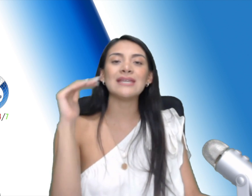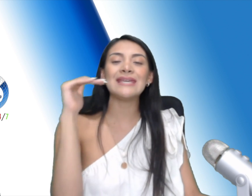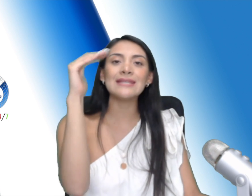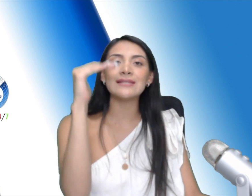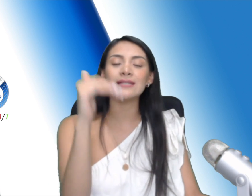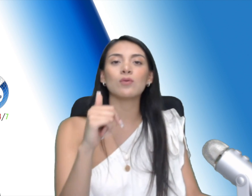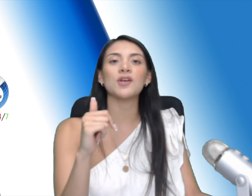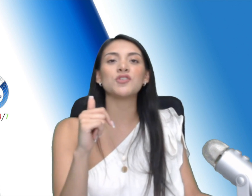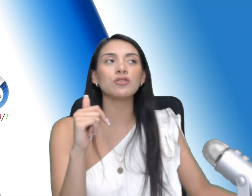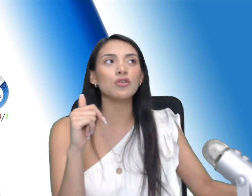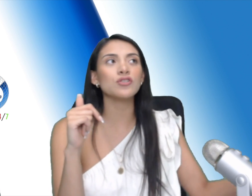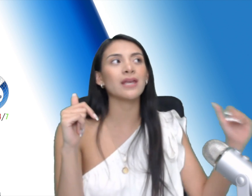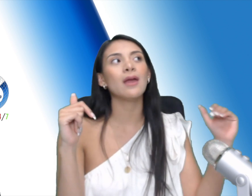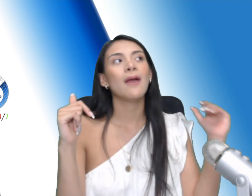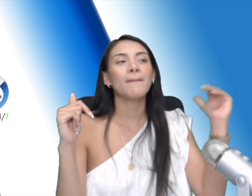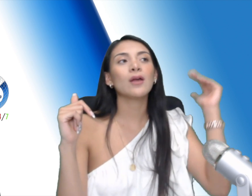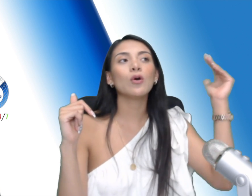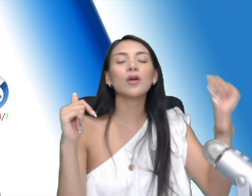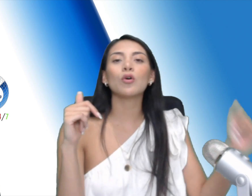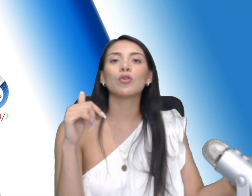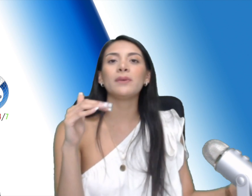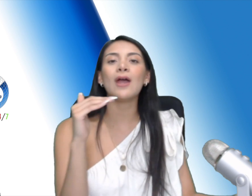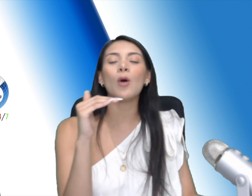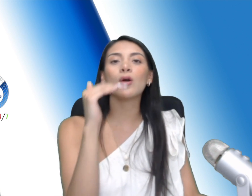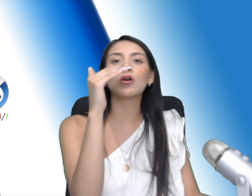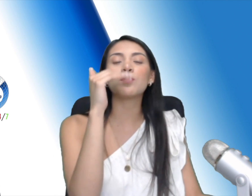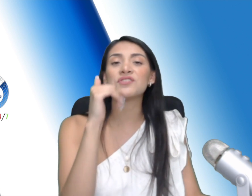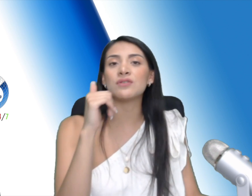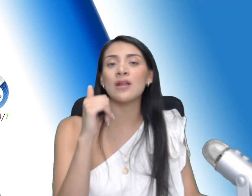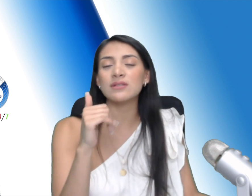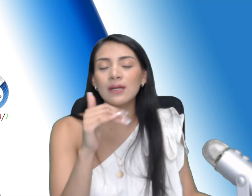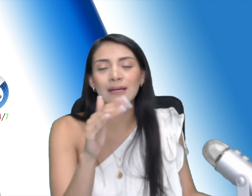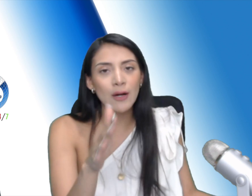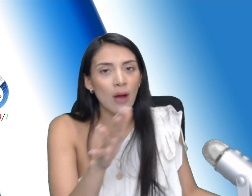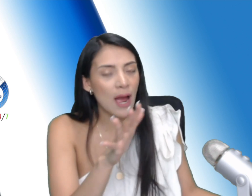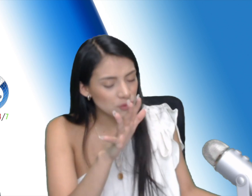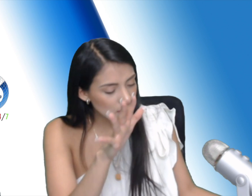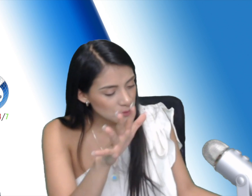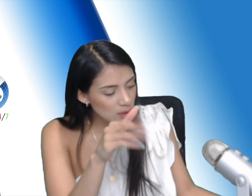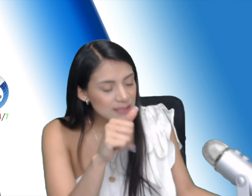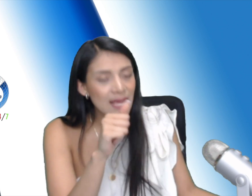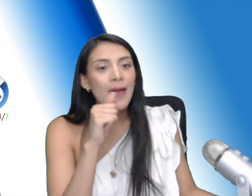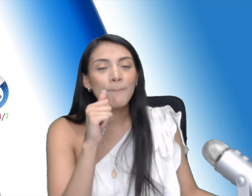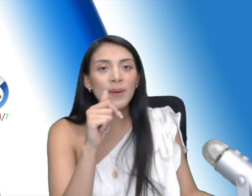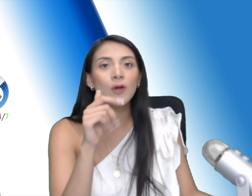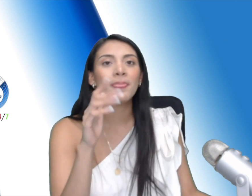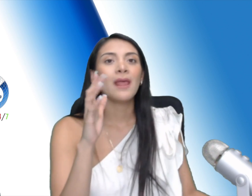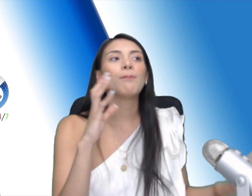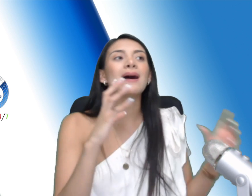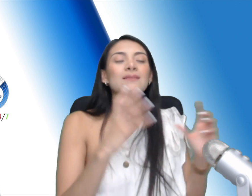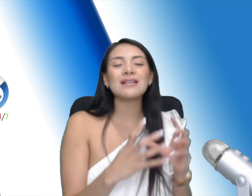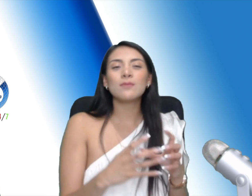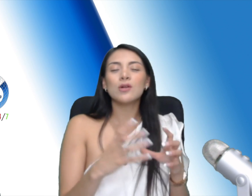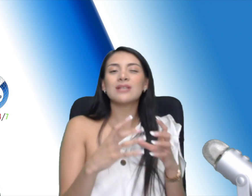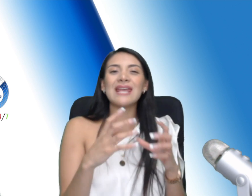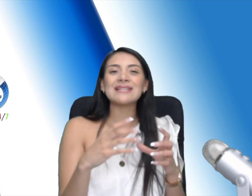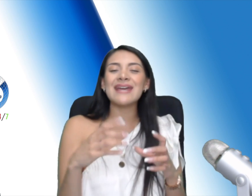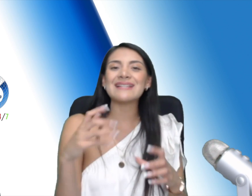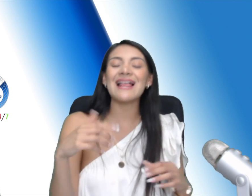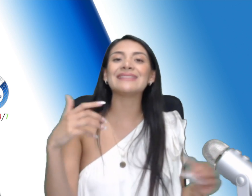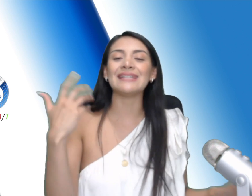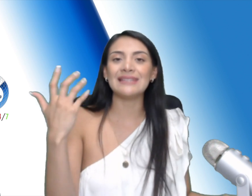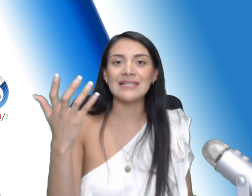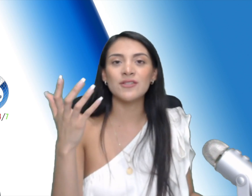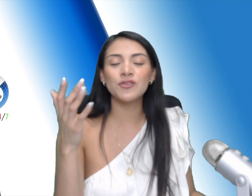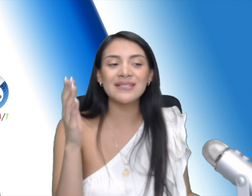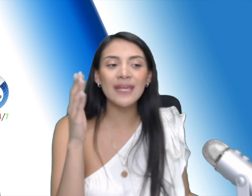mejores índices de Educación son los que mejor economía o mejor posicionados están claro Hay sus excepciones pero más o menos Esa